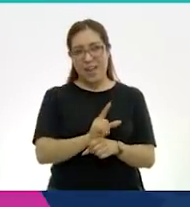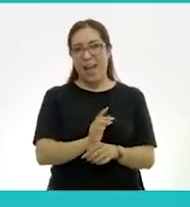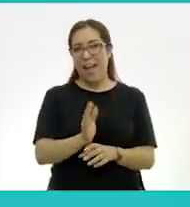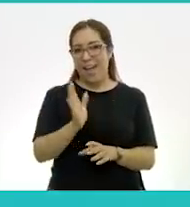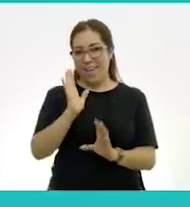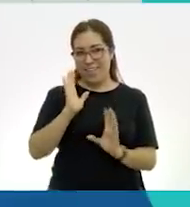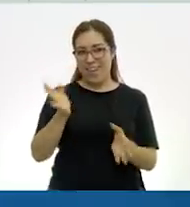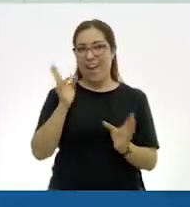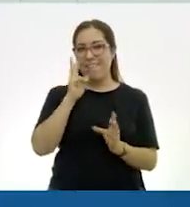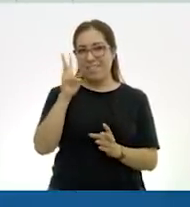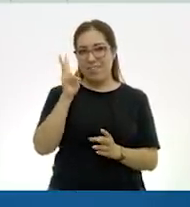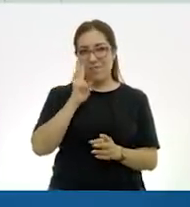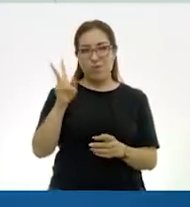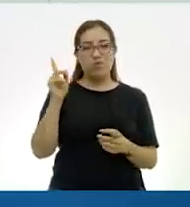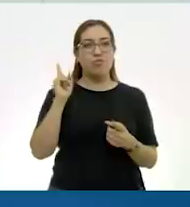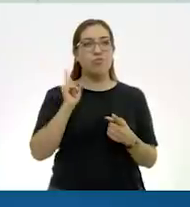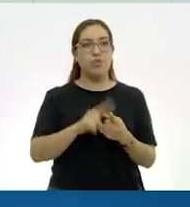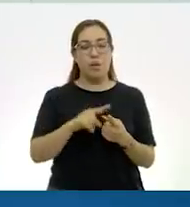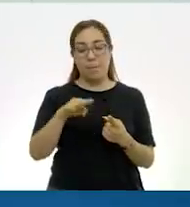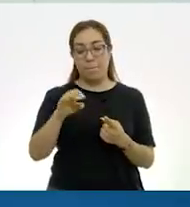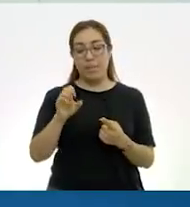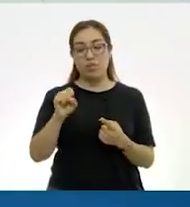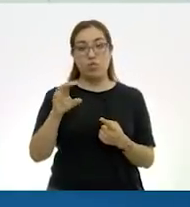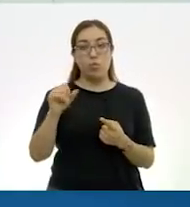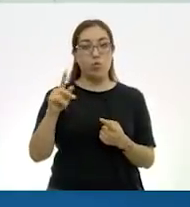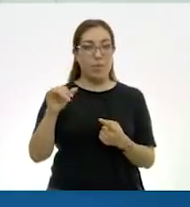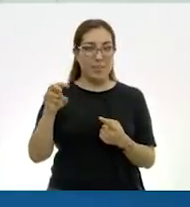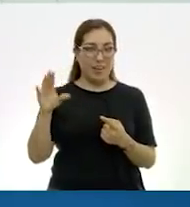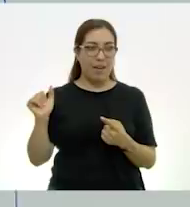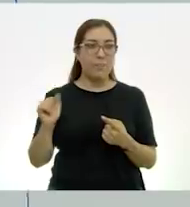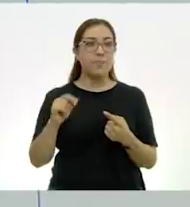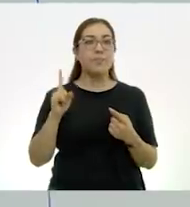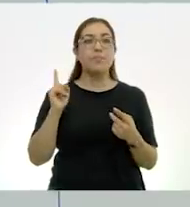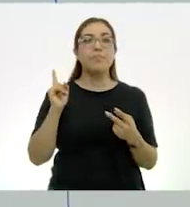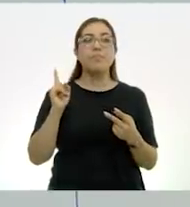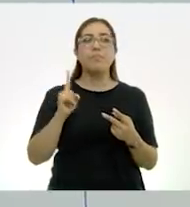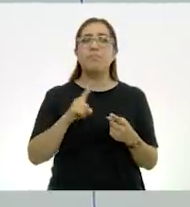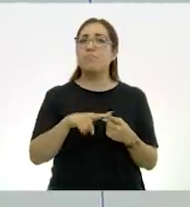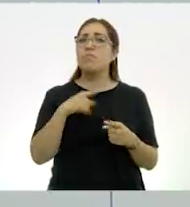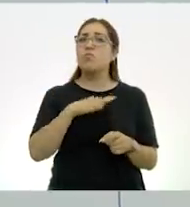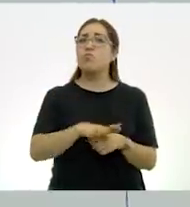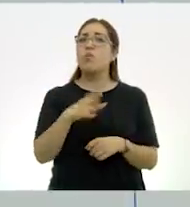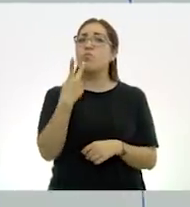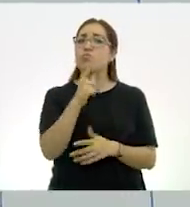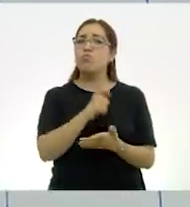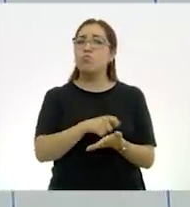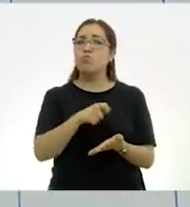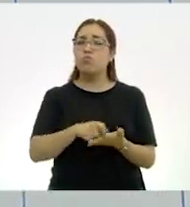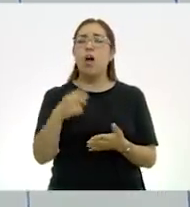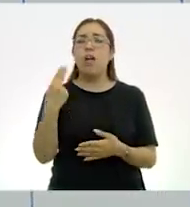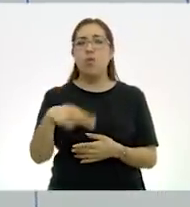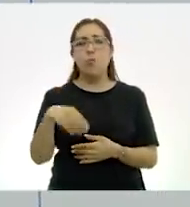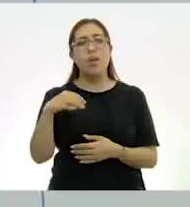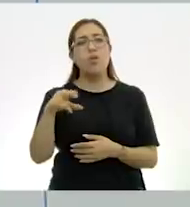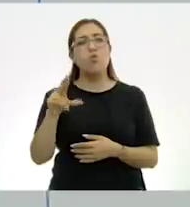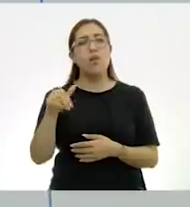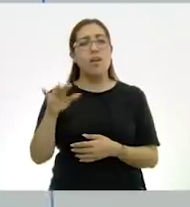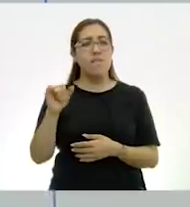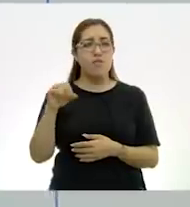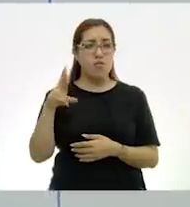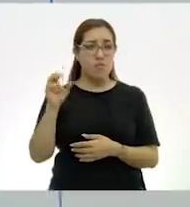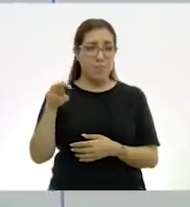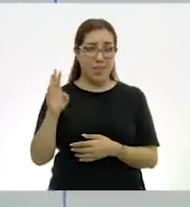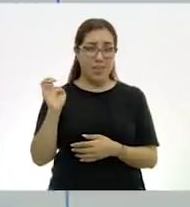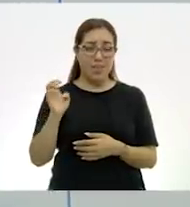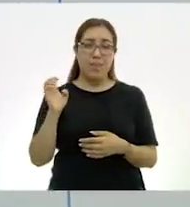Hablamos de las siguientes civilizaciones. La mesopotámica, ya tenemos qué tipo de escritura tienen. La cuneiforme.